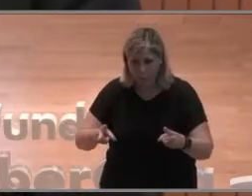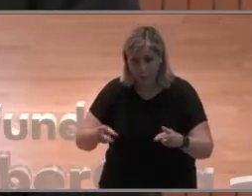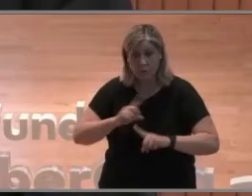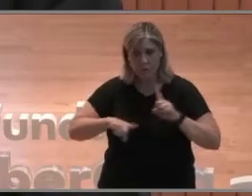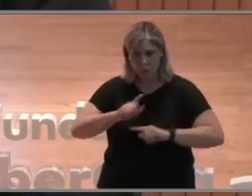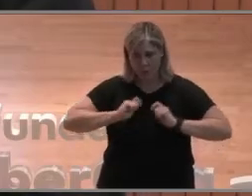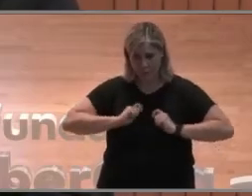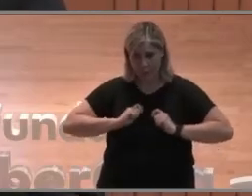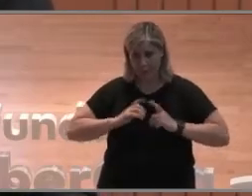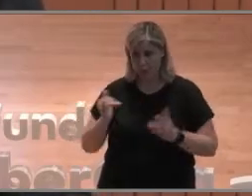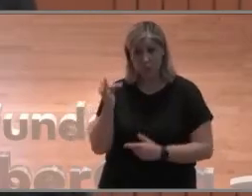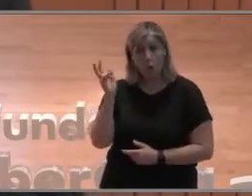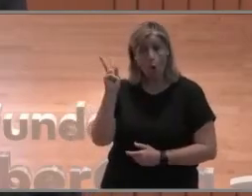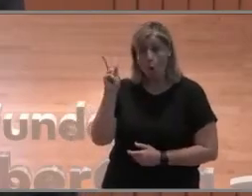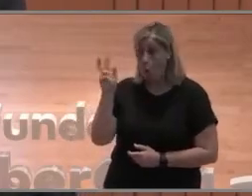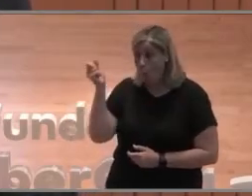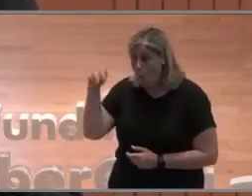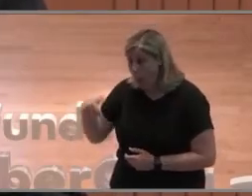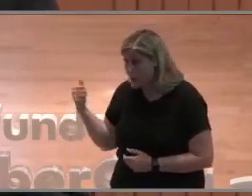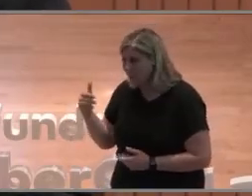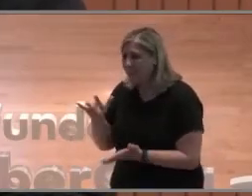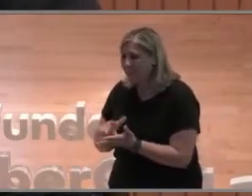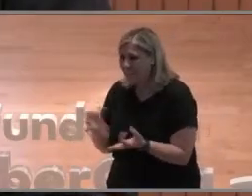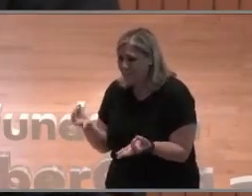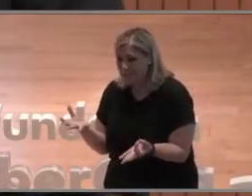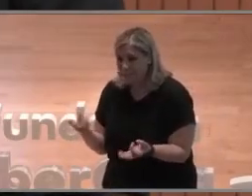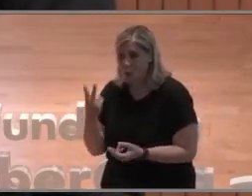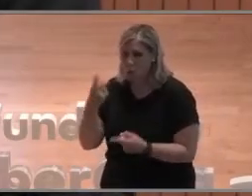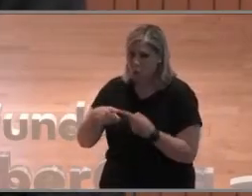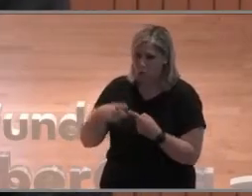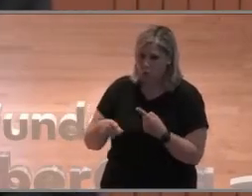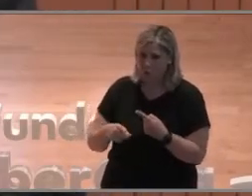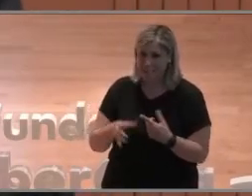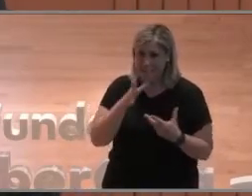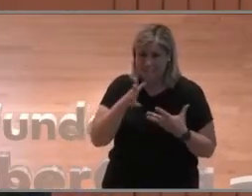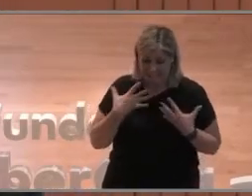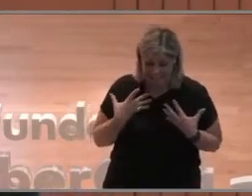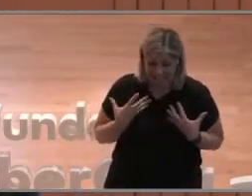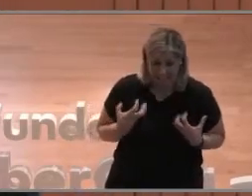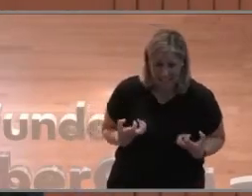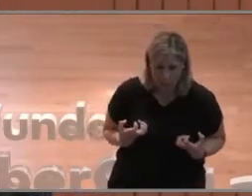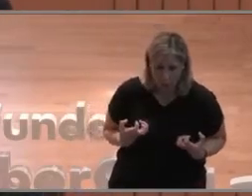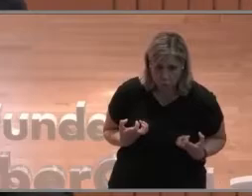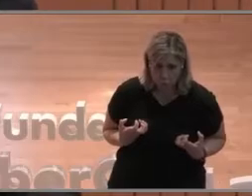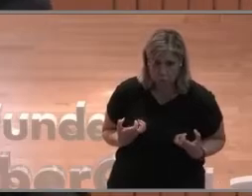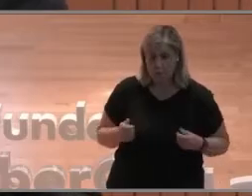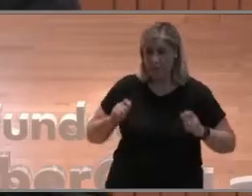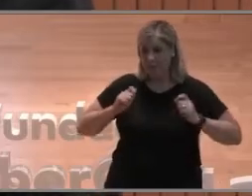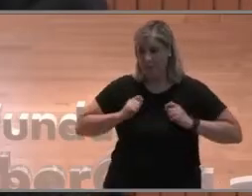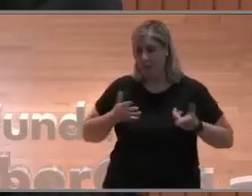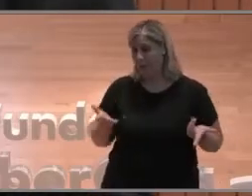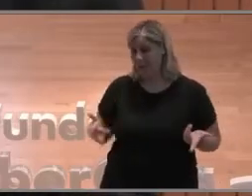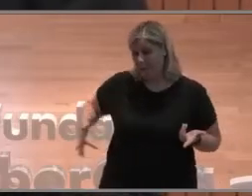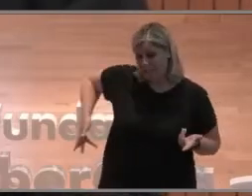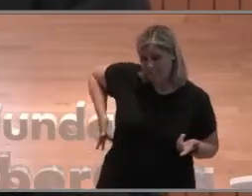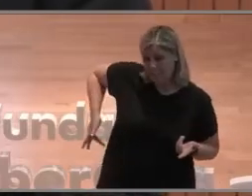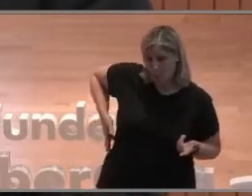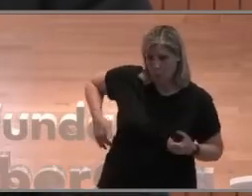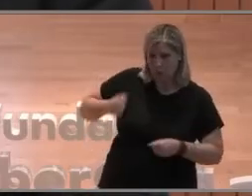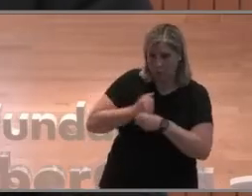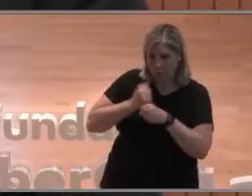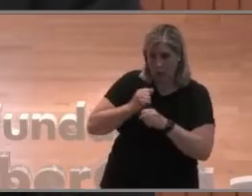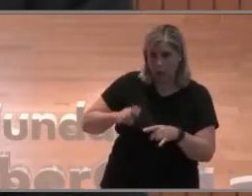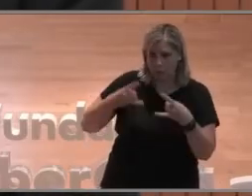problemas. ¿Qué le pasó a Juan? A Juan le pasó las dos cosas, que se deshidrató y eso hizo que el riñón tuviera que